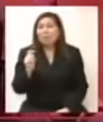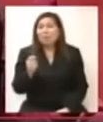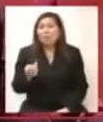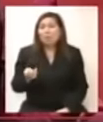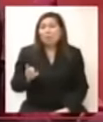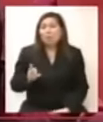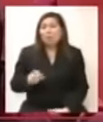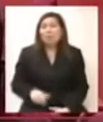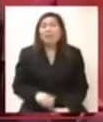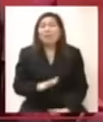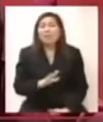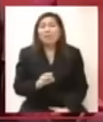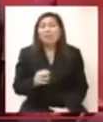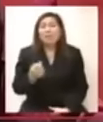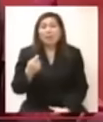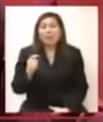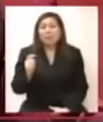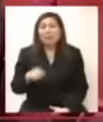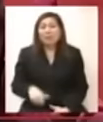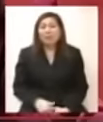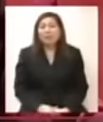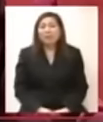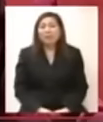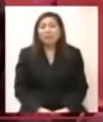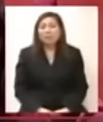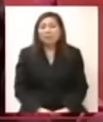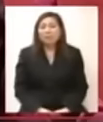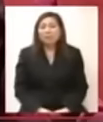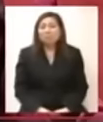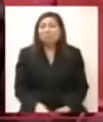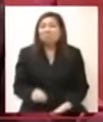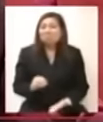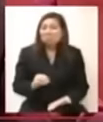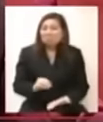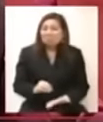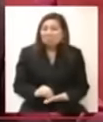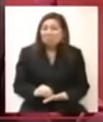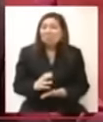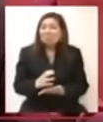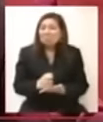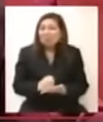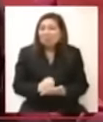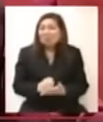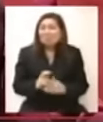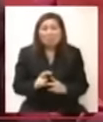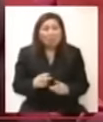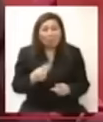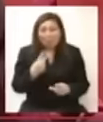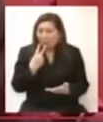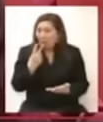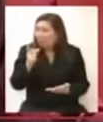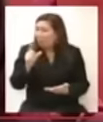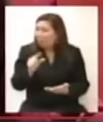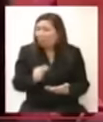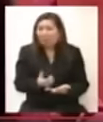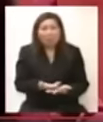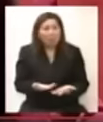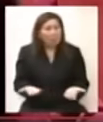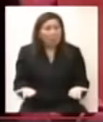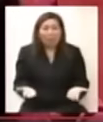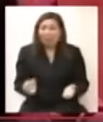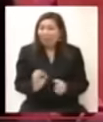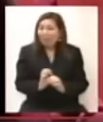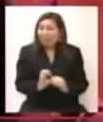por. 500 por y aquí dice que se consume más que han bajado de valor yo no veo que se ha bajado de valor porque aquí